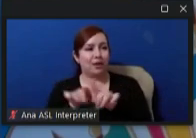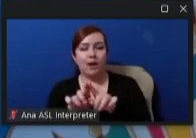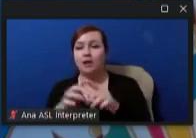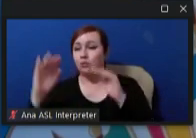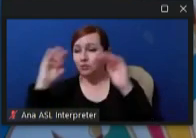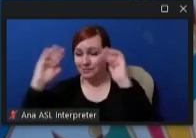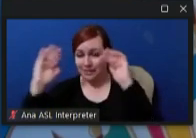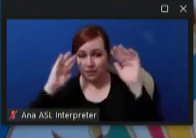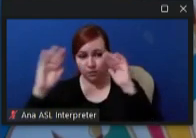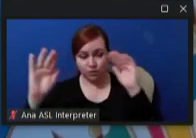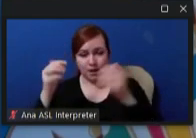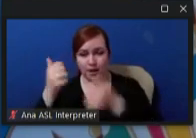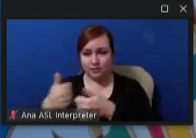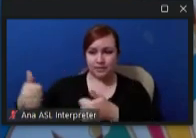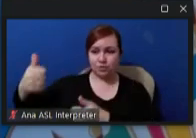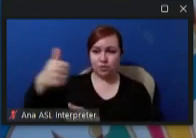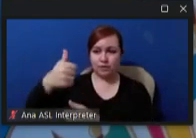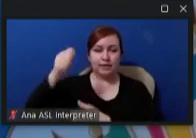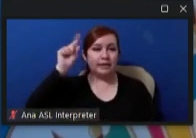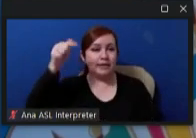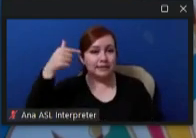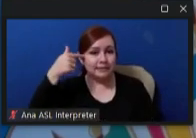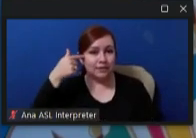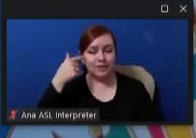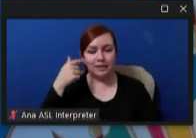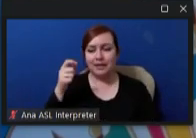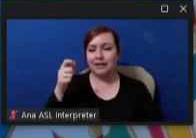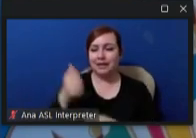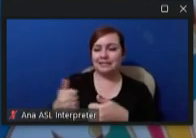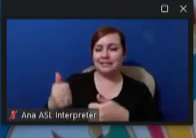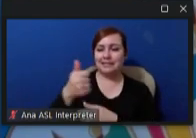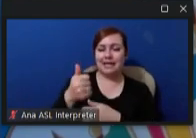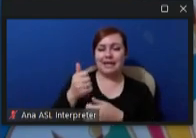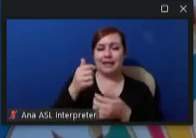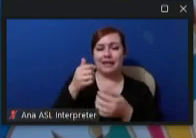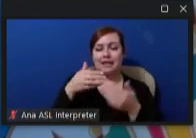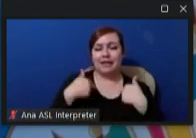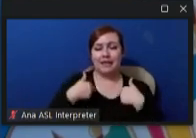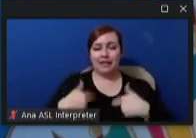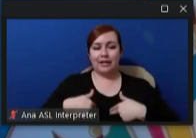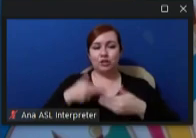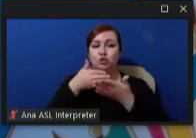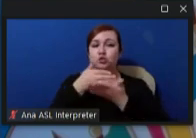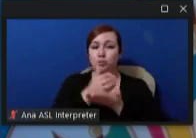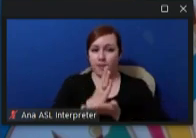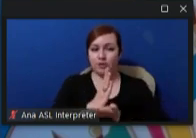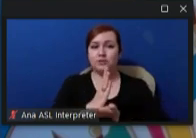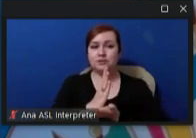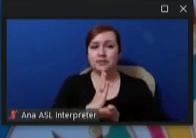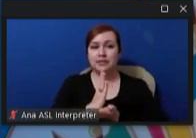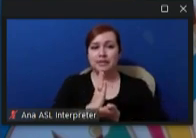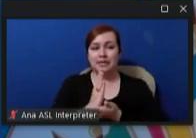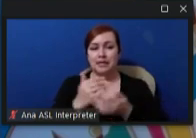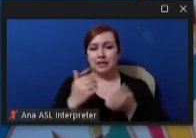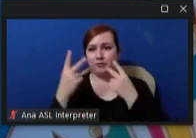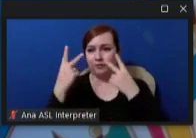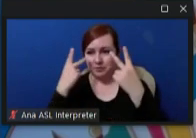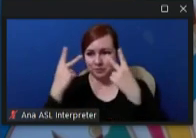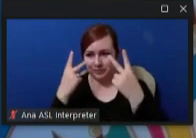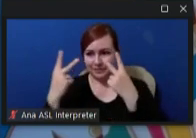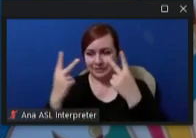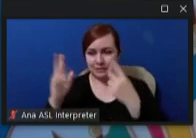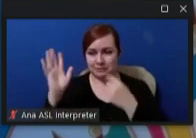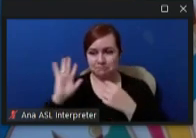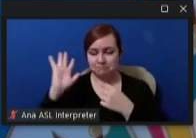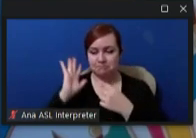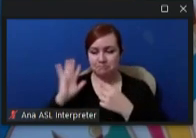Estado, la Secretaria de Derechos Humanos, con quien estuvimos en la visita in loco que realizó la Comisión en